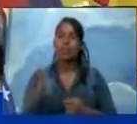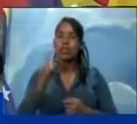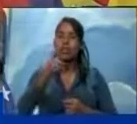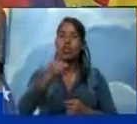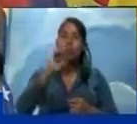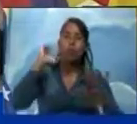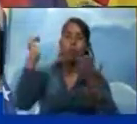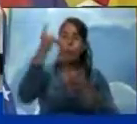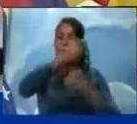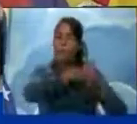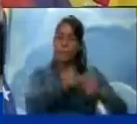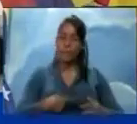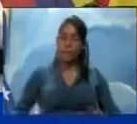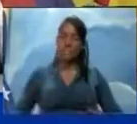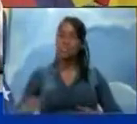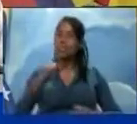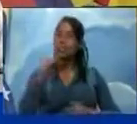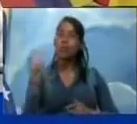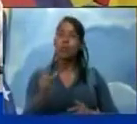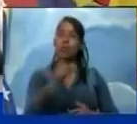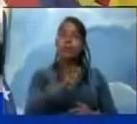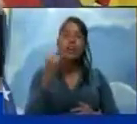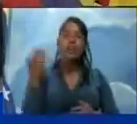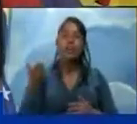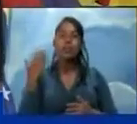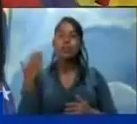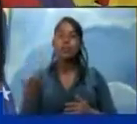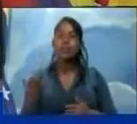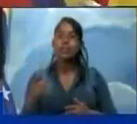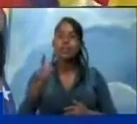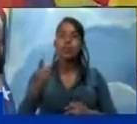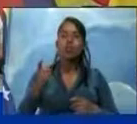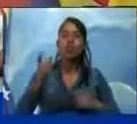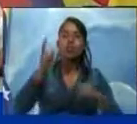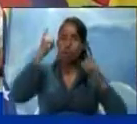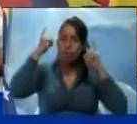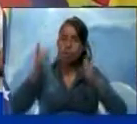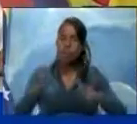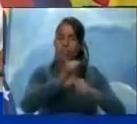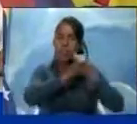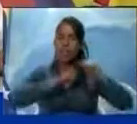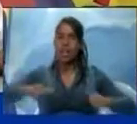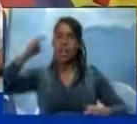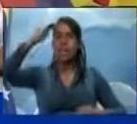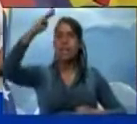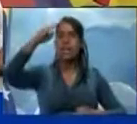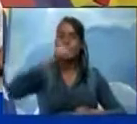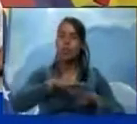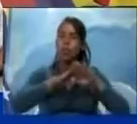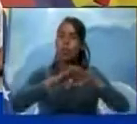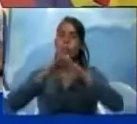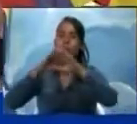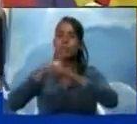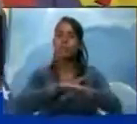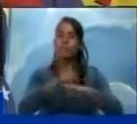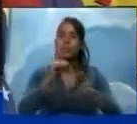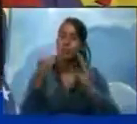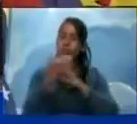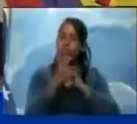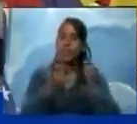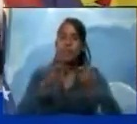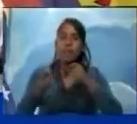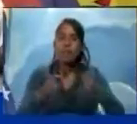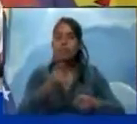Un presidente es una persona importante. Un comandante del ejército, un ministro de defensa,